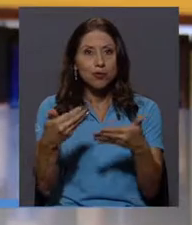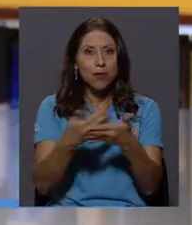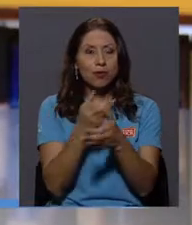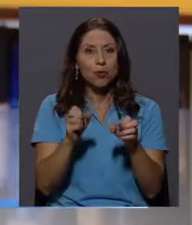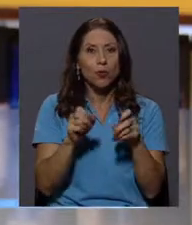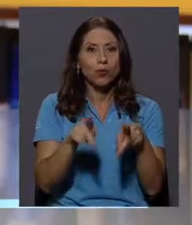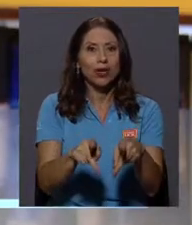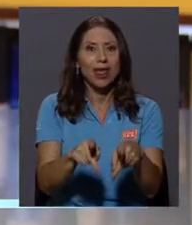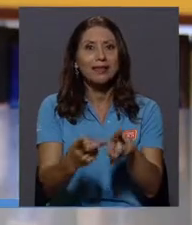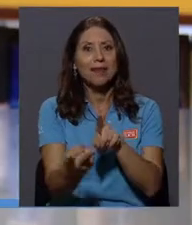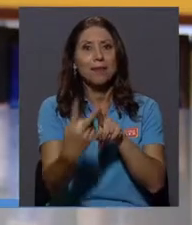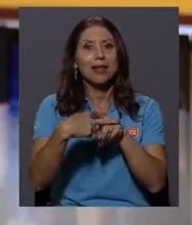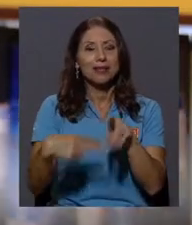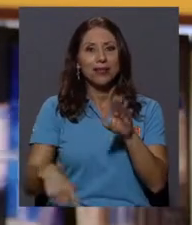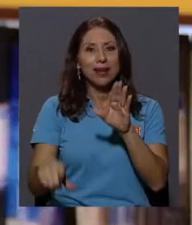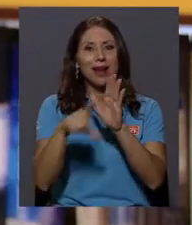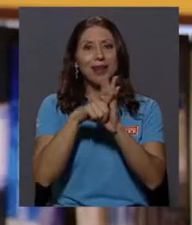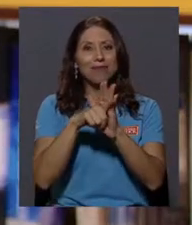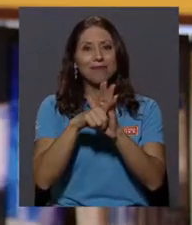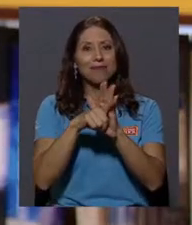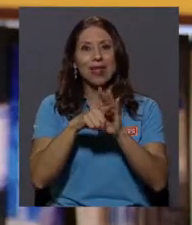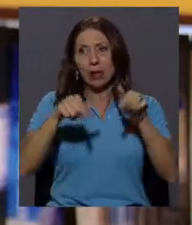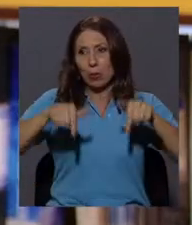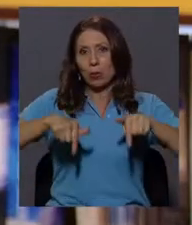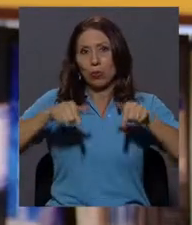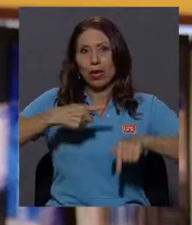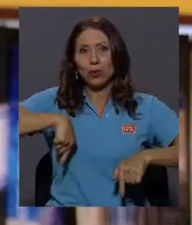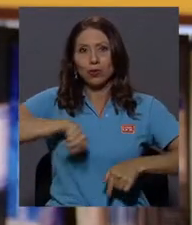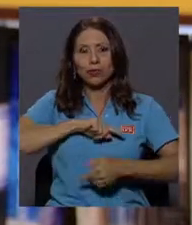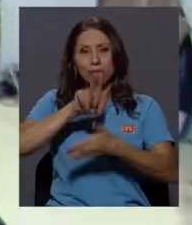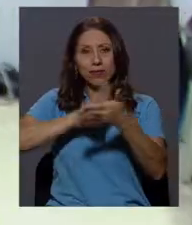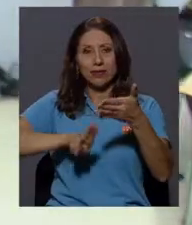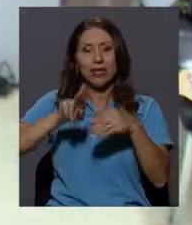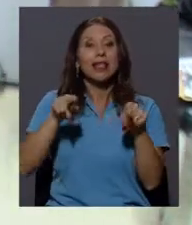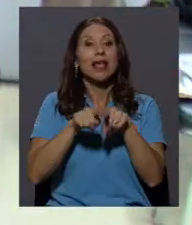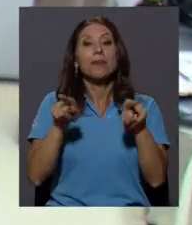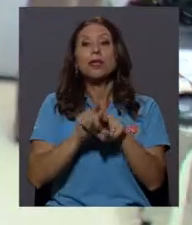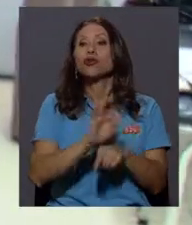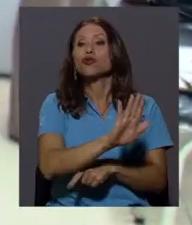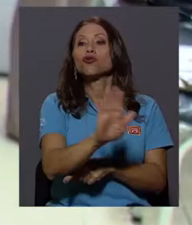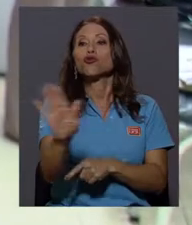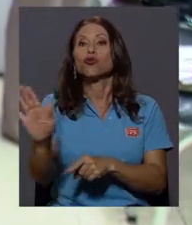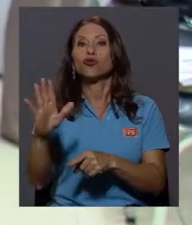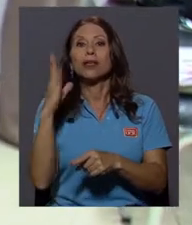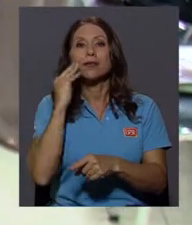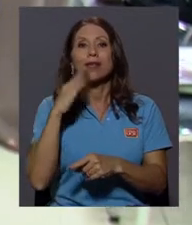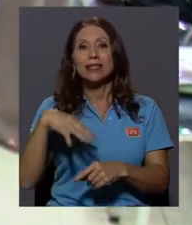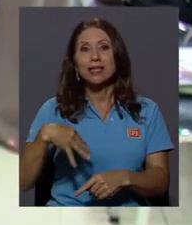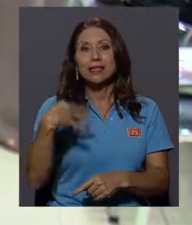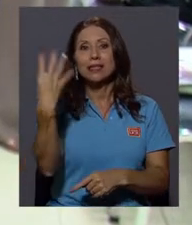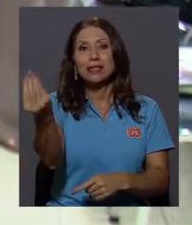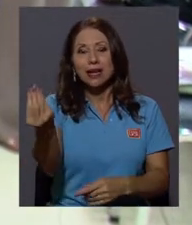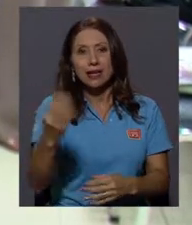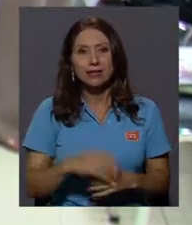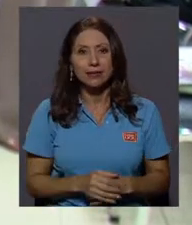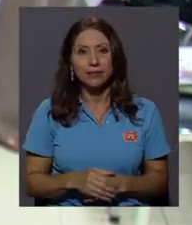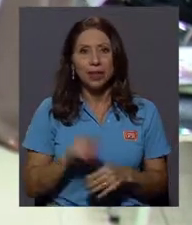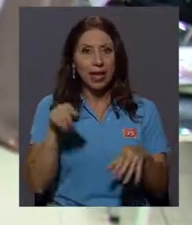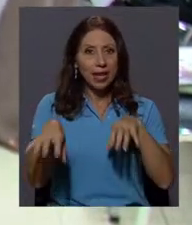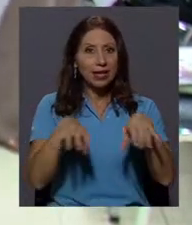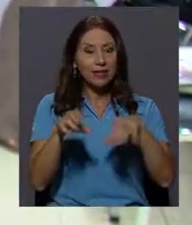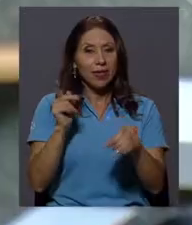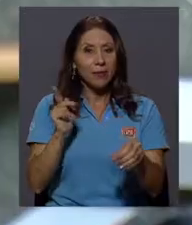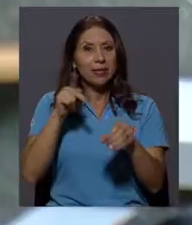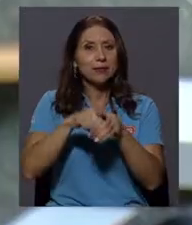de la aplicación de la ley, por lo menos en nuestra universidad, y también sus experiencias externas. En la